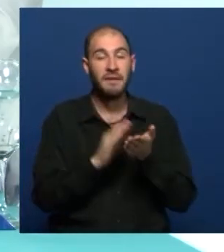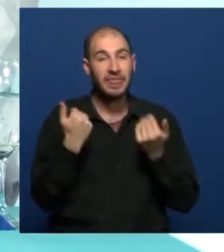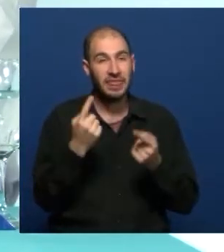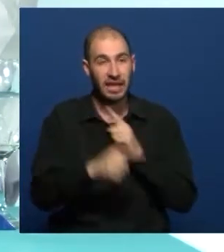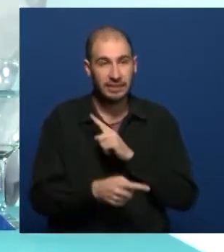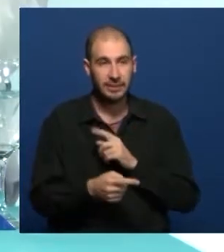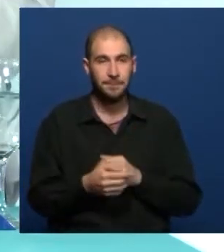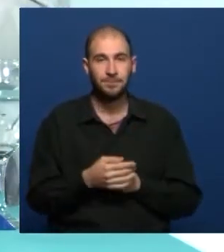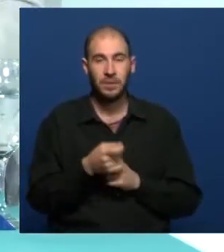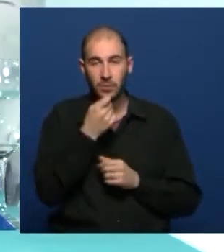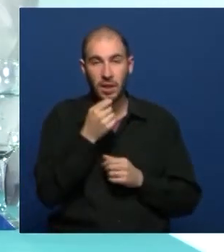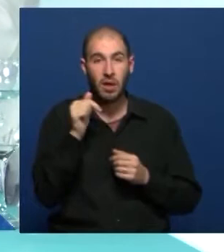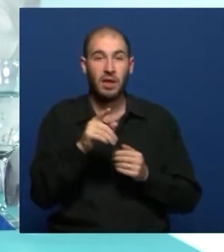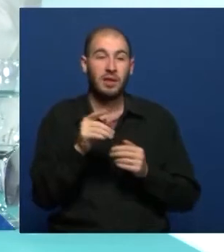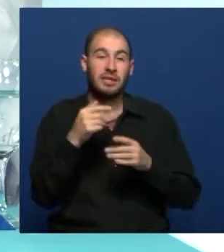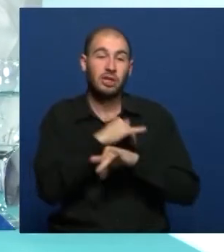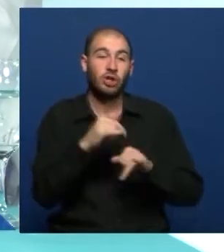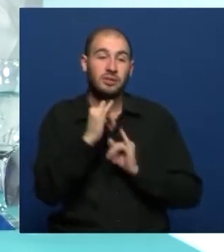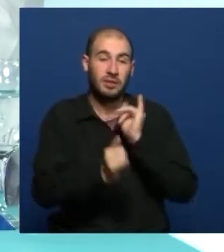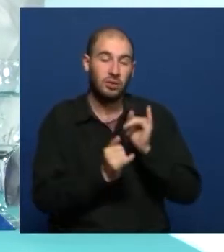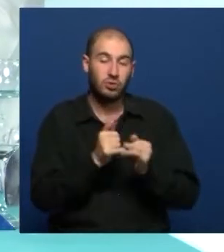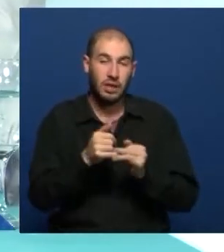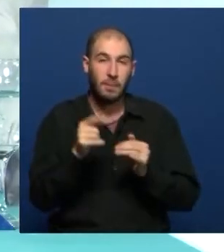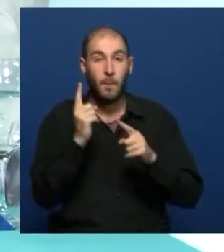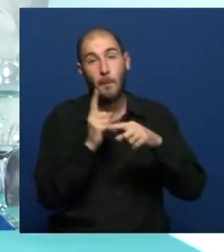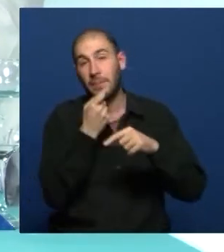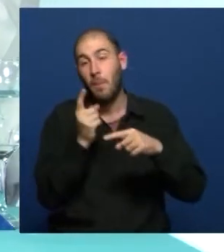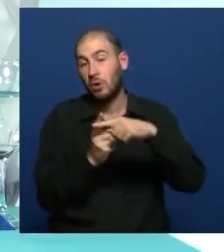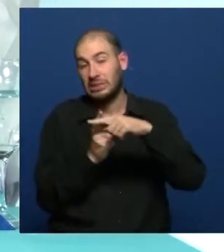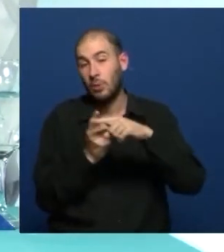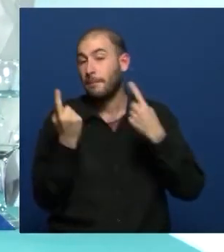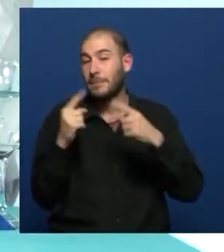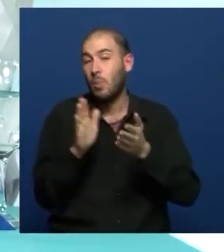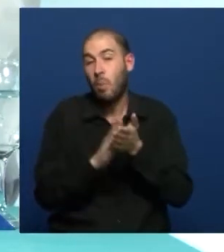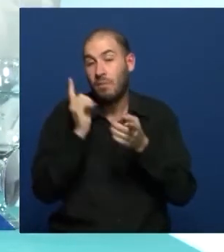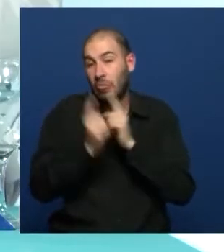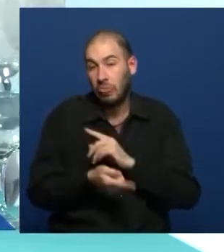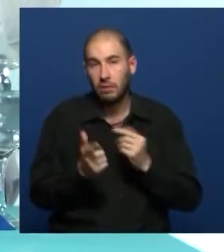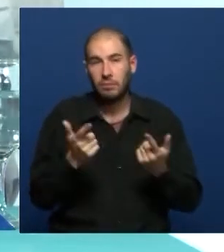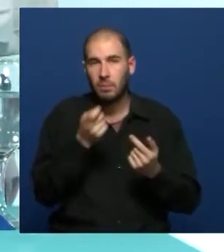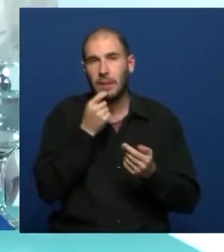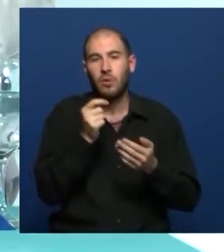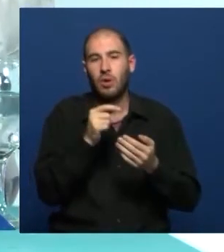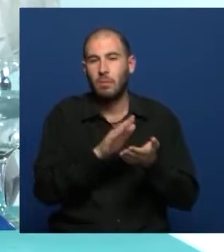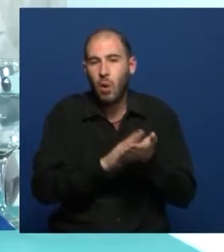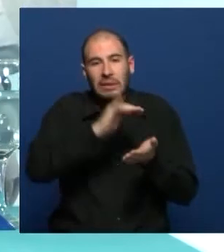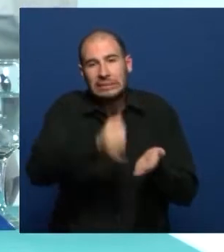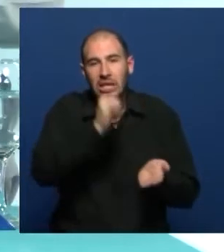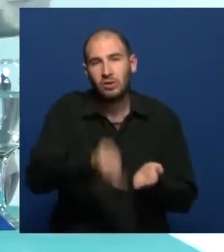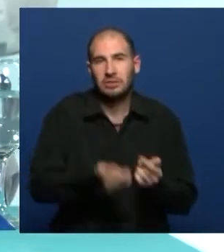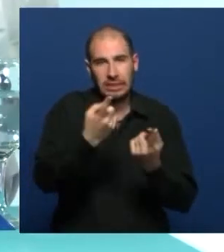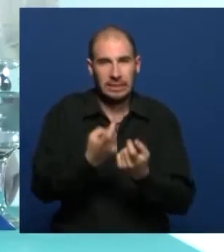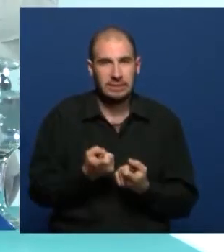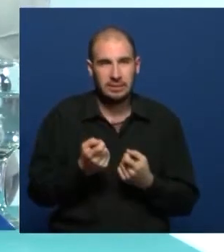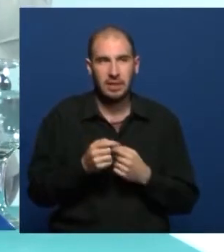si era rojas en algún tipo de resultado positivo pero no son pruebas dirimente sino es que si no se hace esa pericia no se